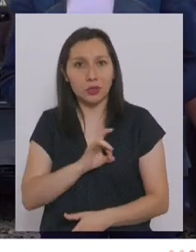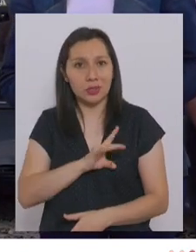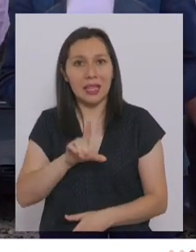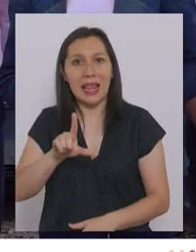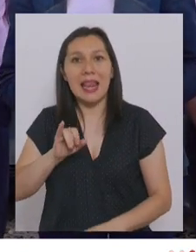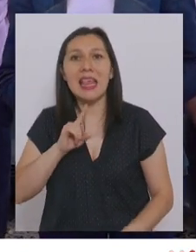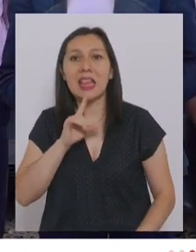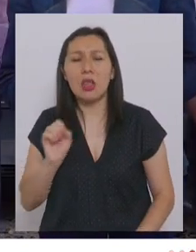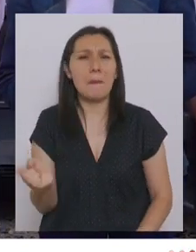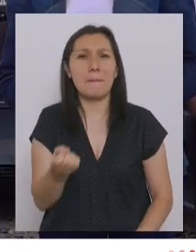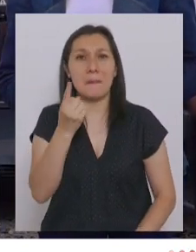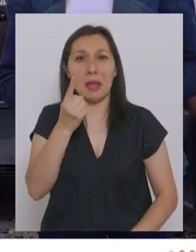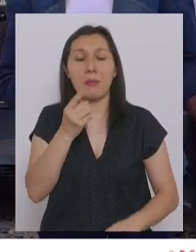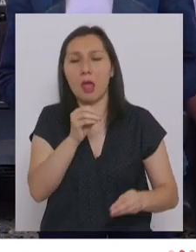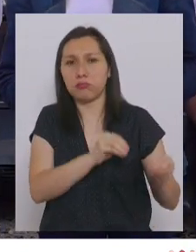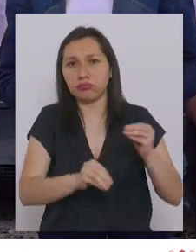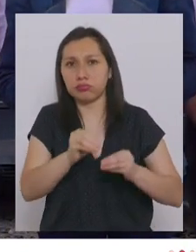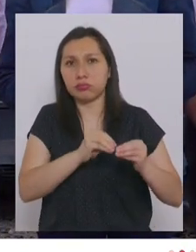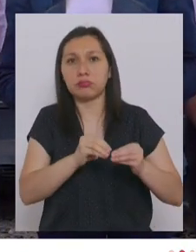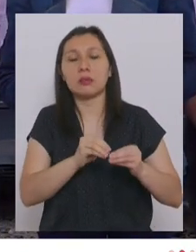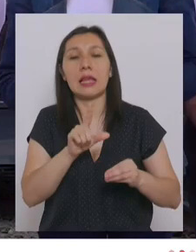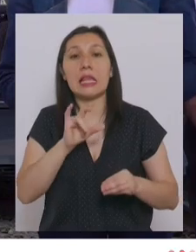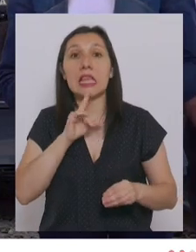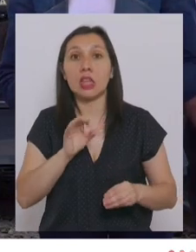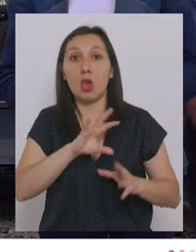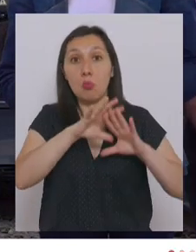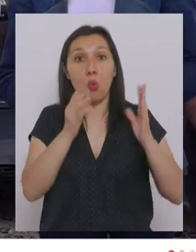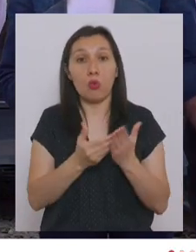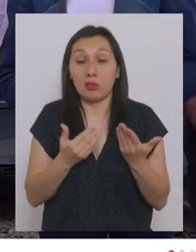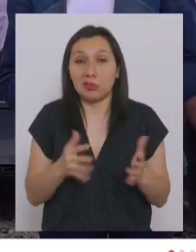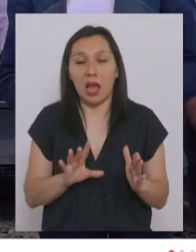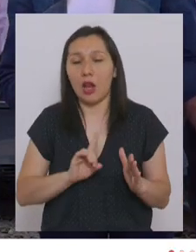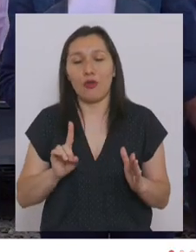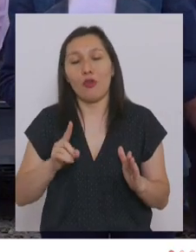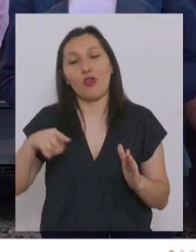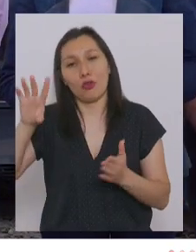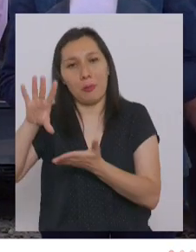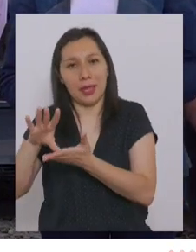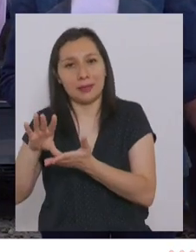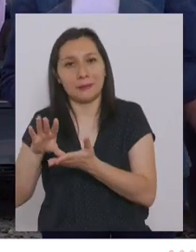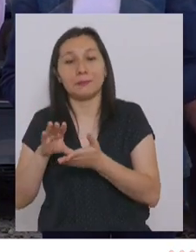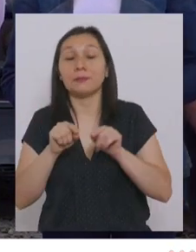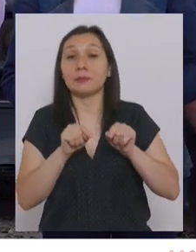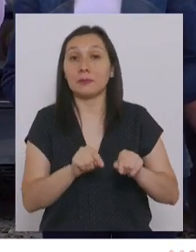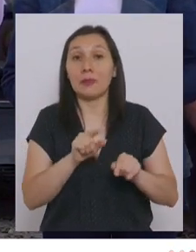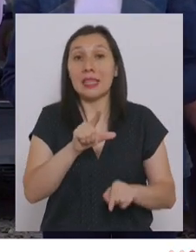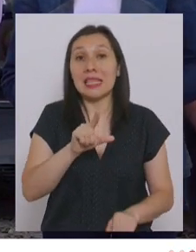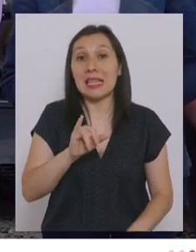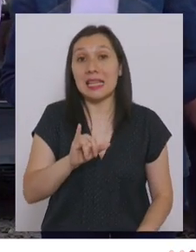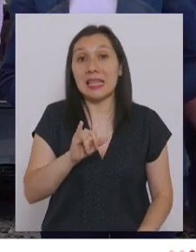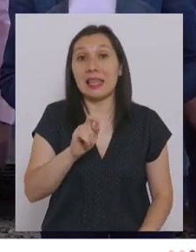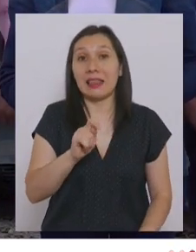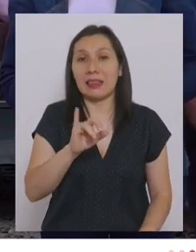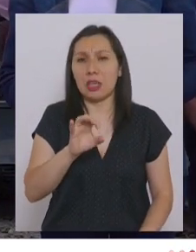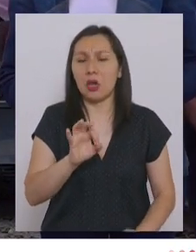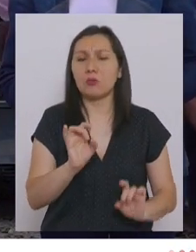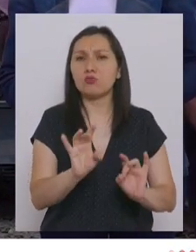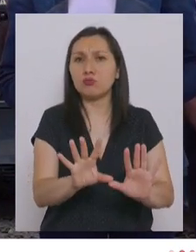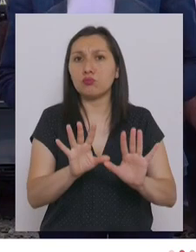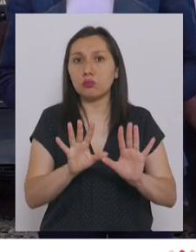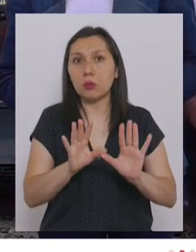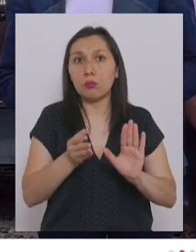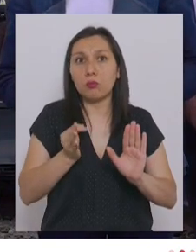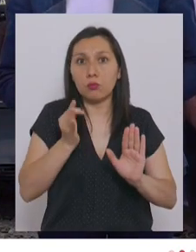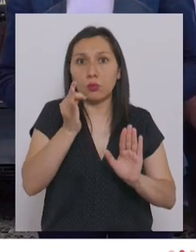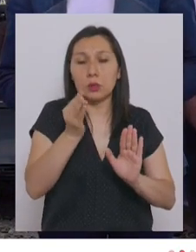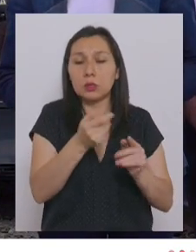primer productor de litio del mundo. Ya no lo somos. Y el litio hoy día es un mineral esencial para la sociedad que